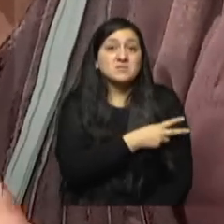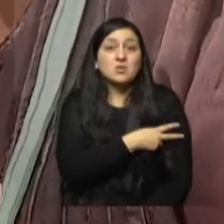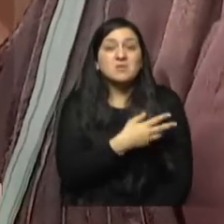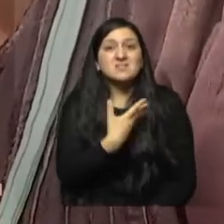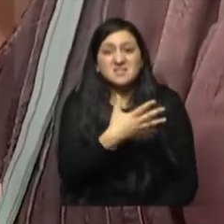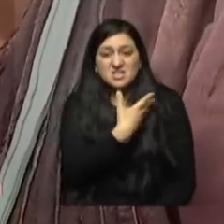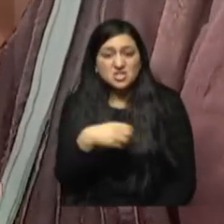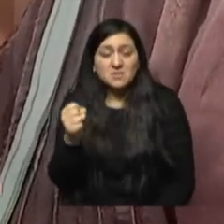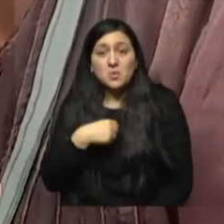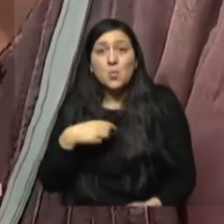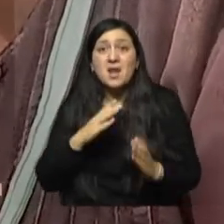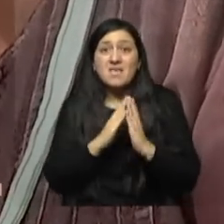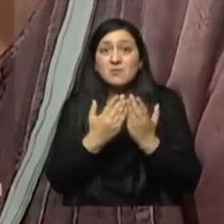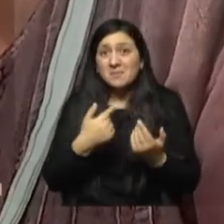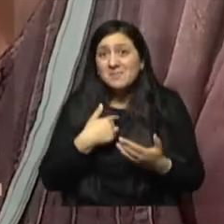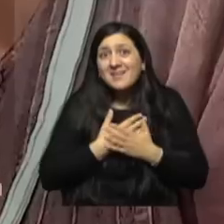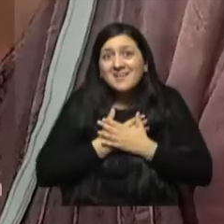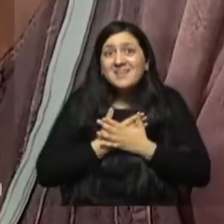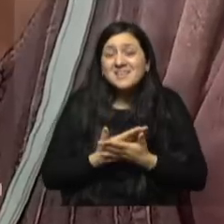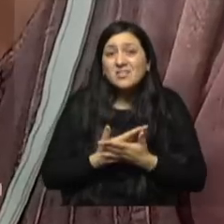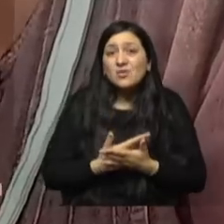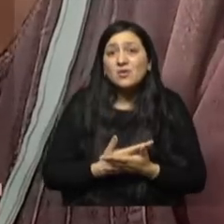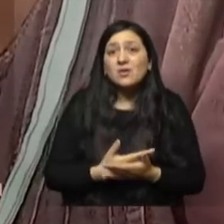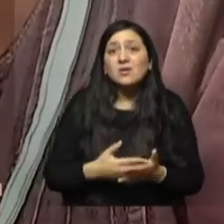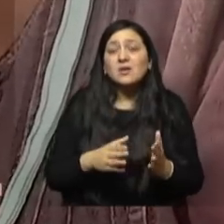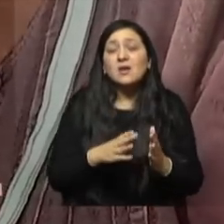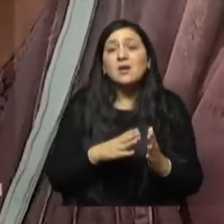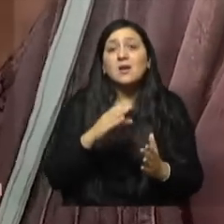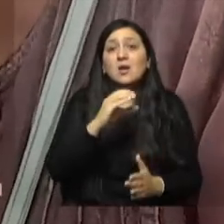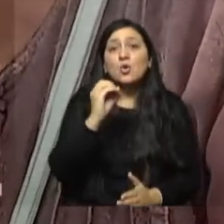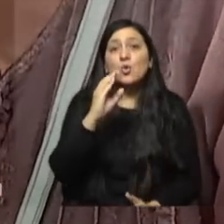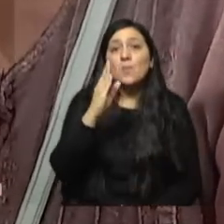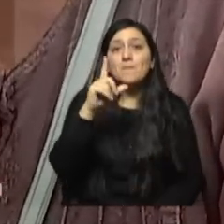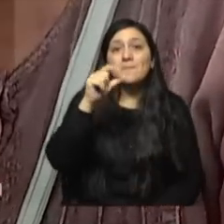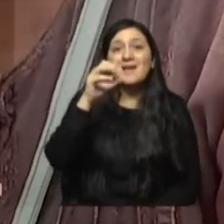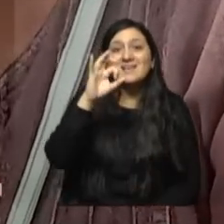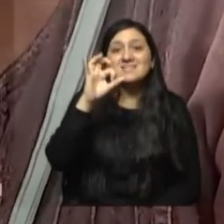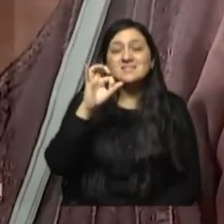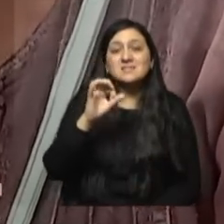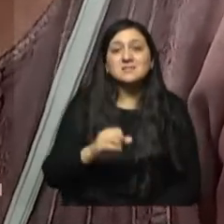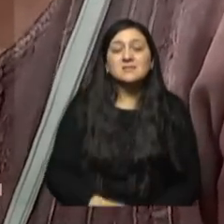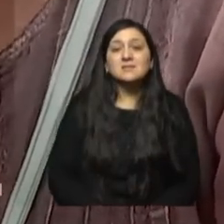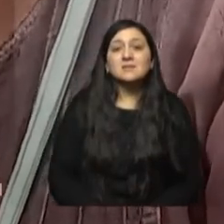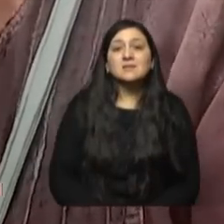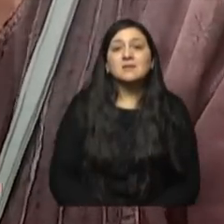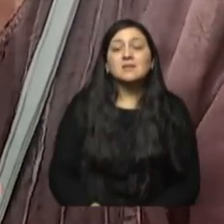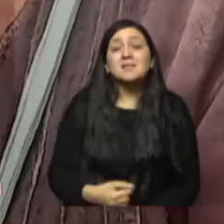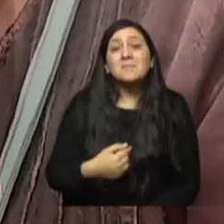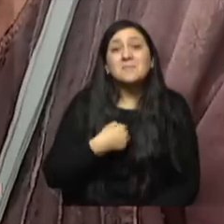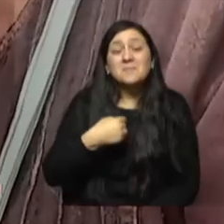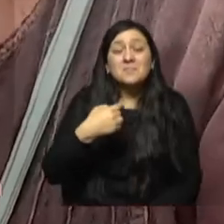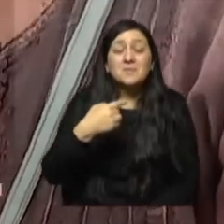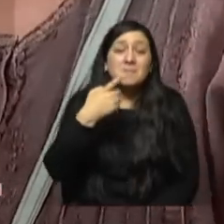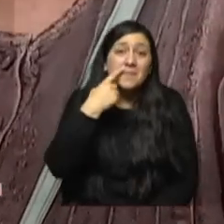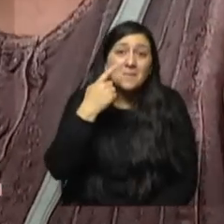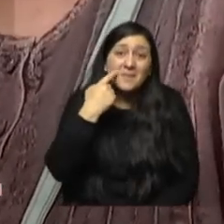un libro que para mí era muy querido, que eran las coplas, el análisis que se hacía de las coplas a la muerte de mi padre, de Jorge